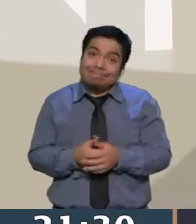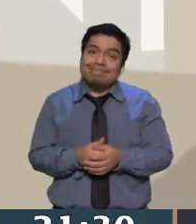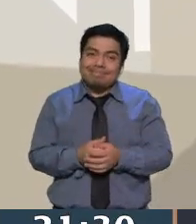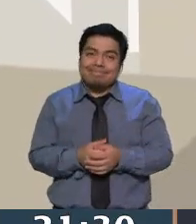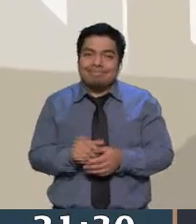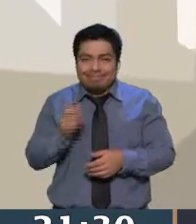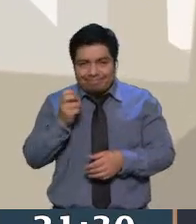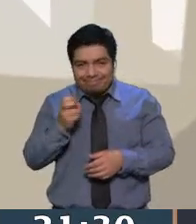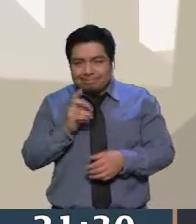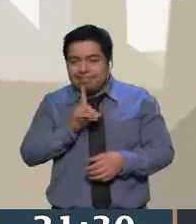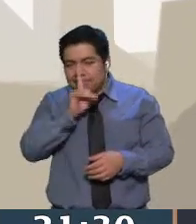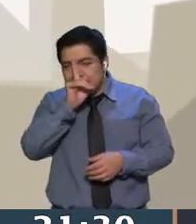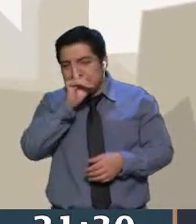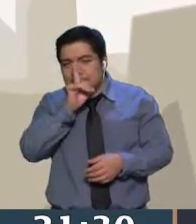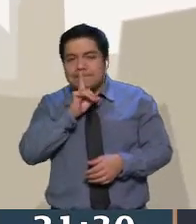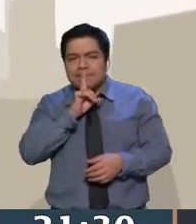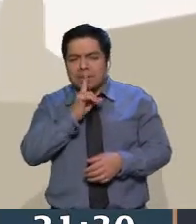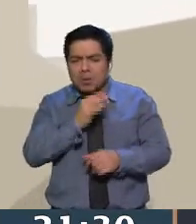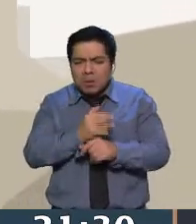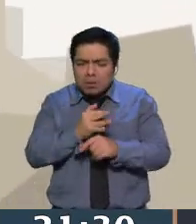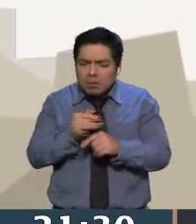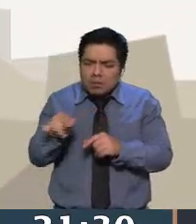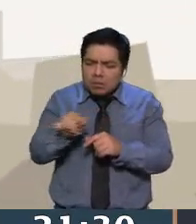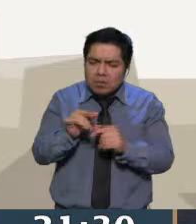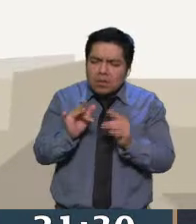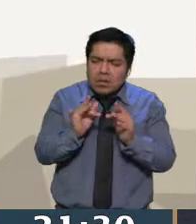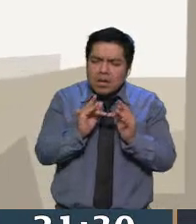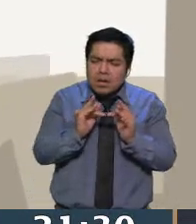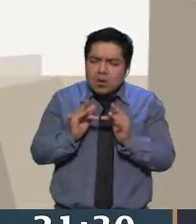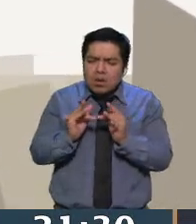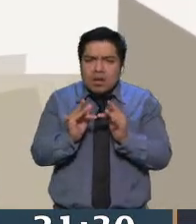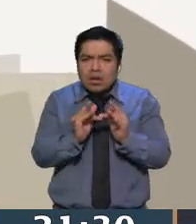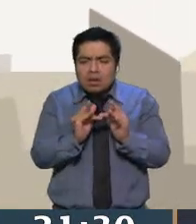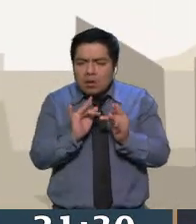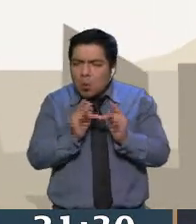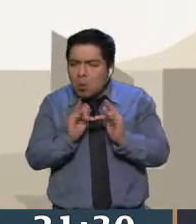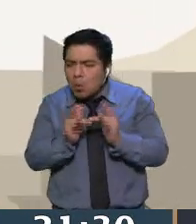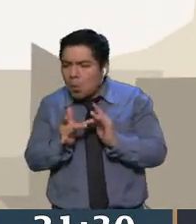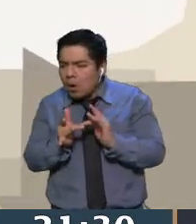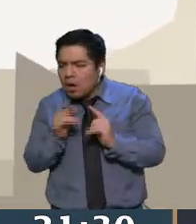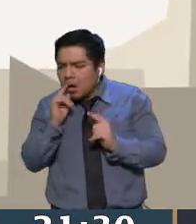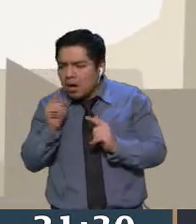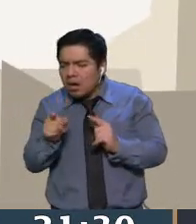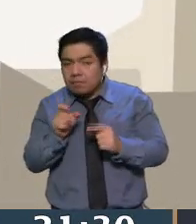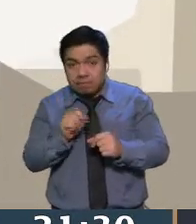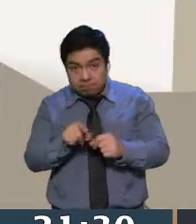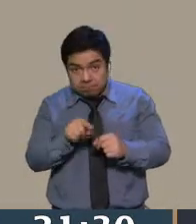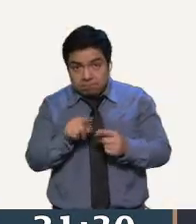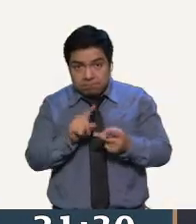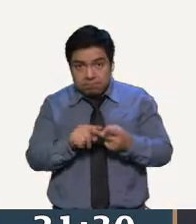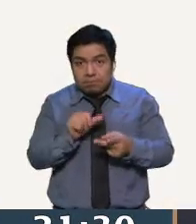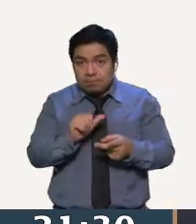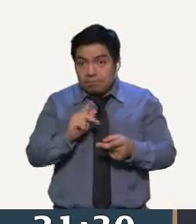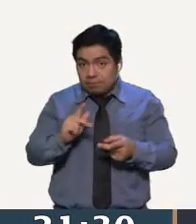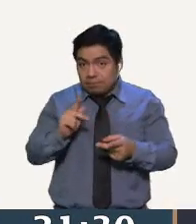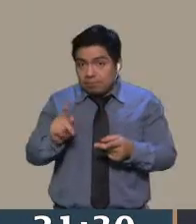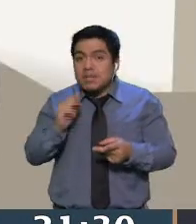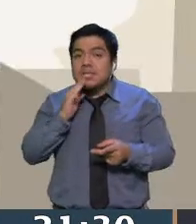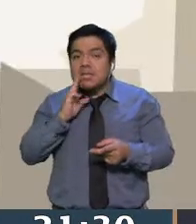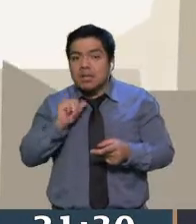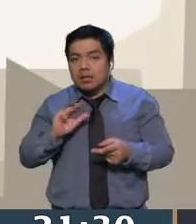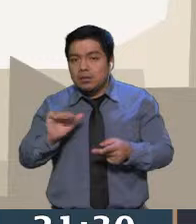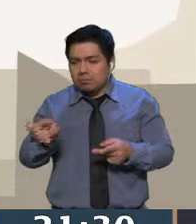de las mentiras, ha estado circulando a través de redes sociales, también a través de aplicaciones de